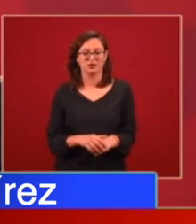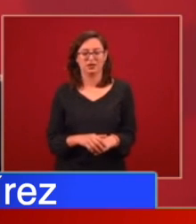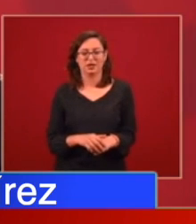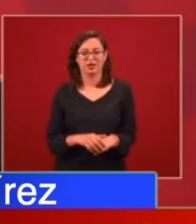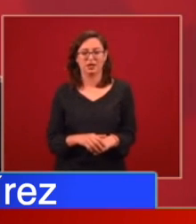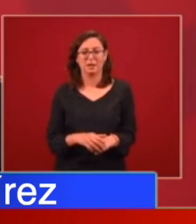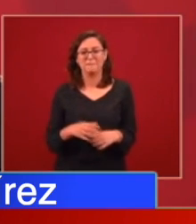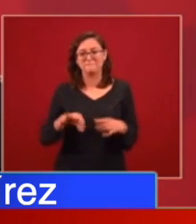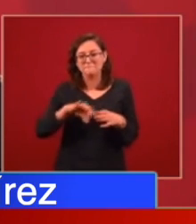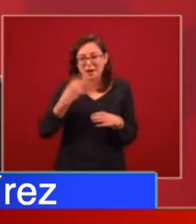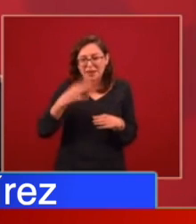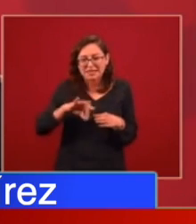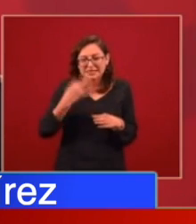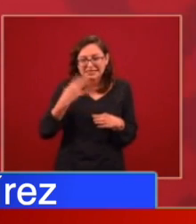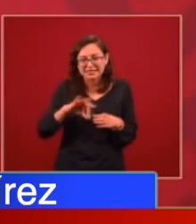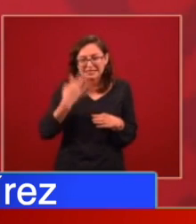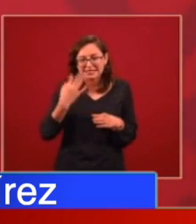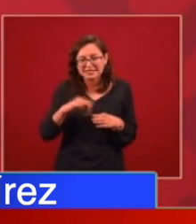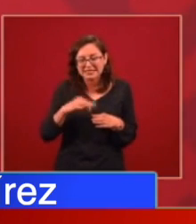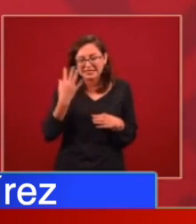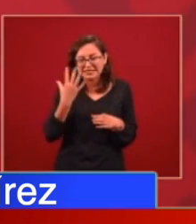o las papas,